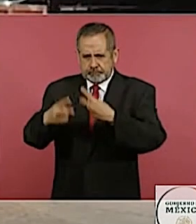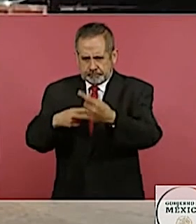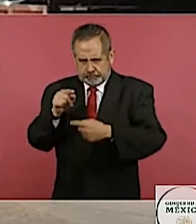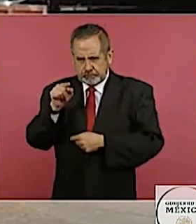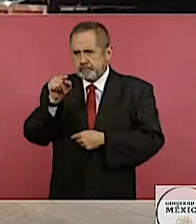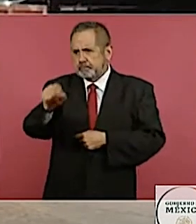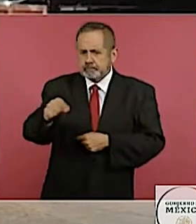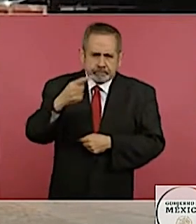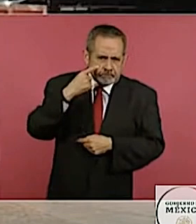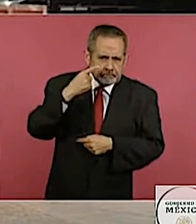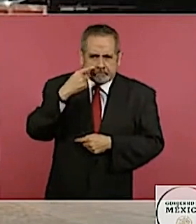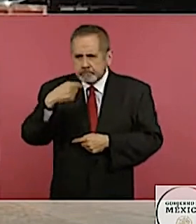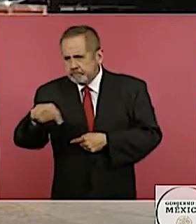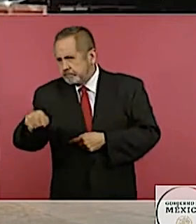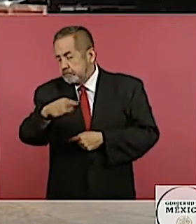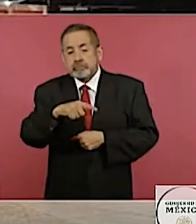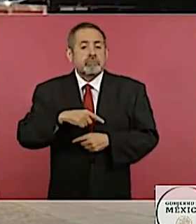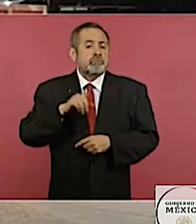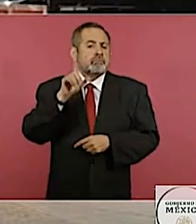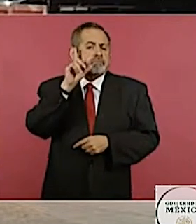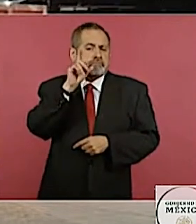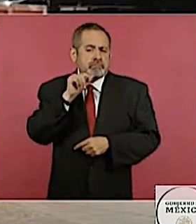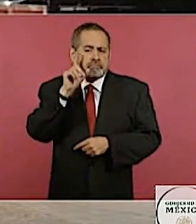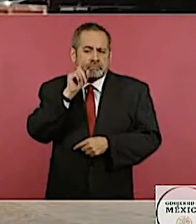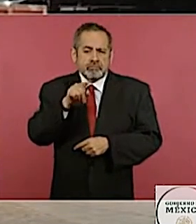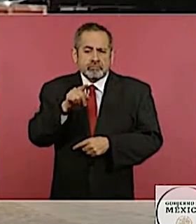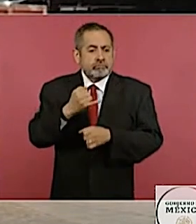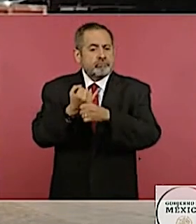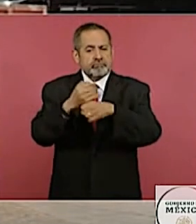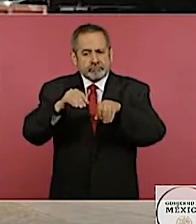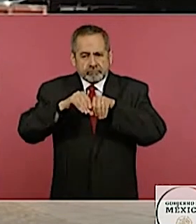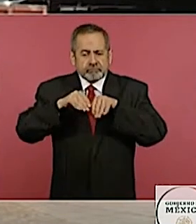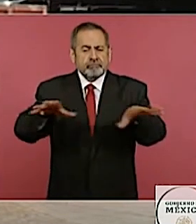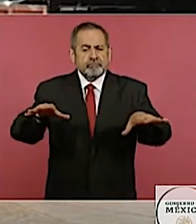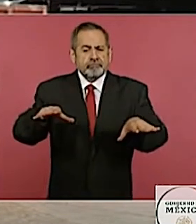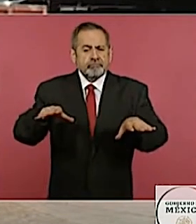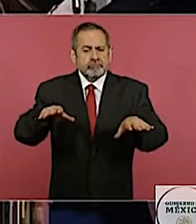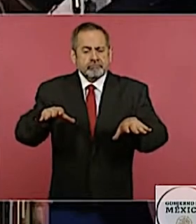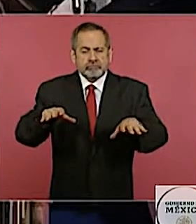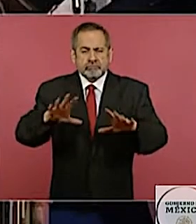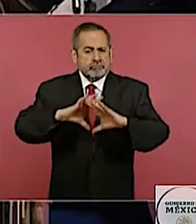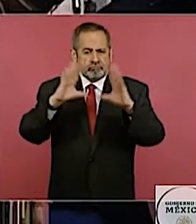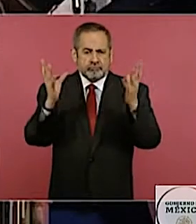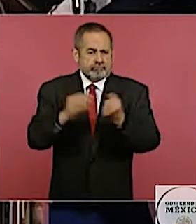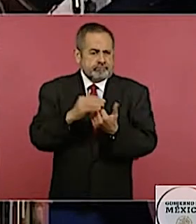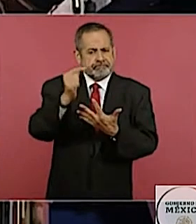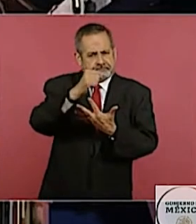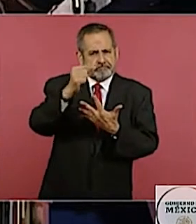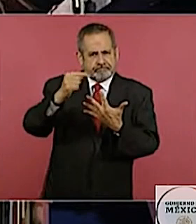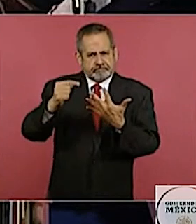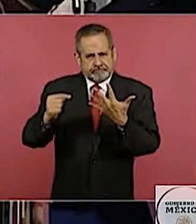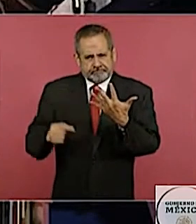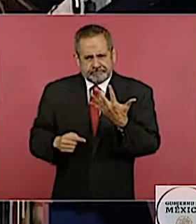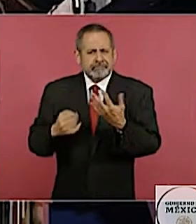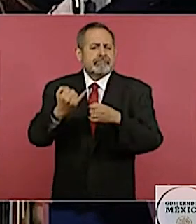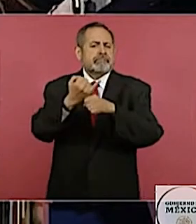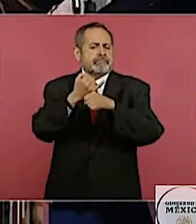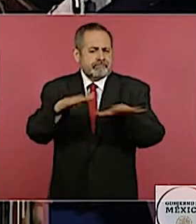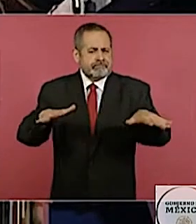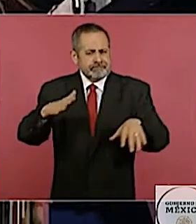ya mañana vamos a dar el informe general mañana